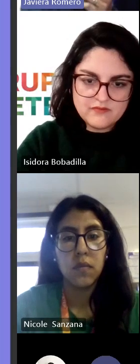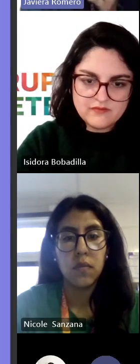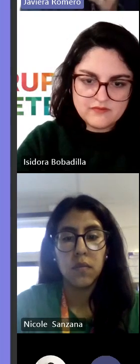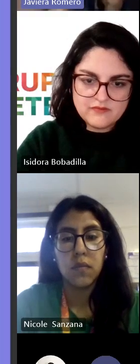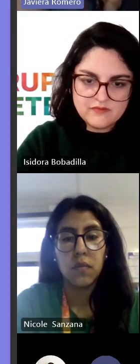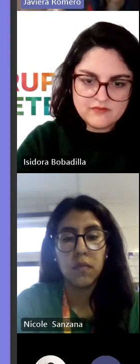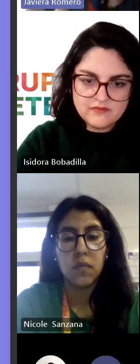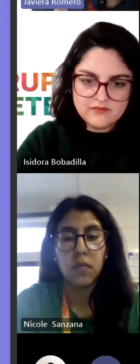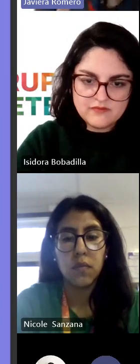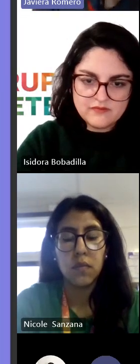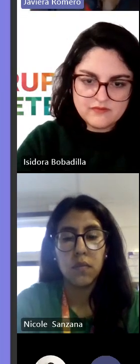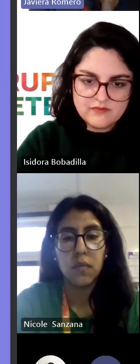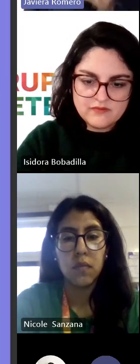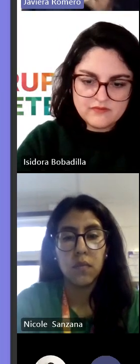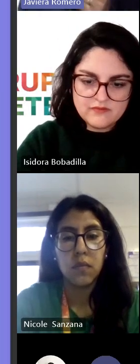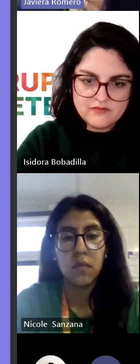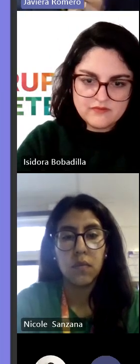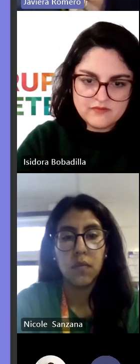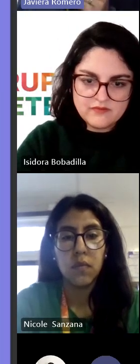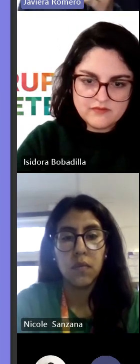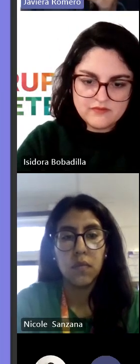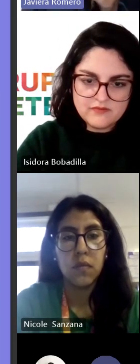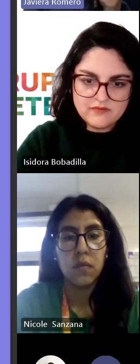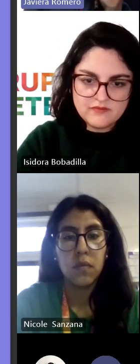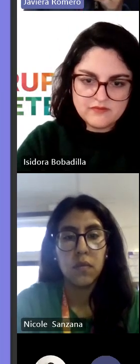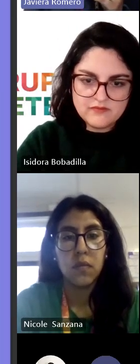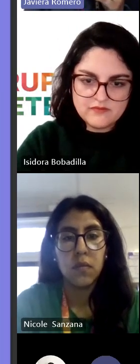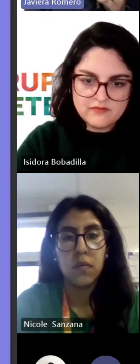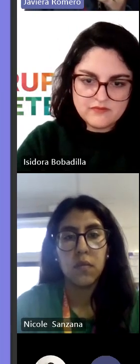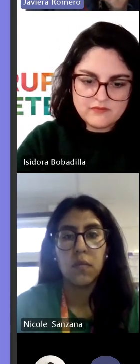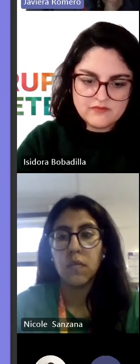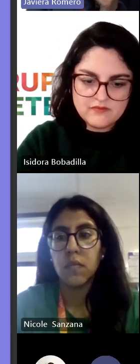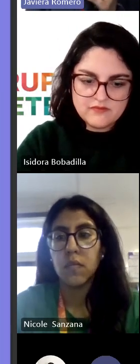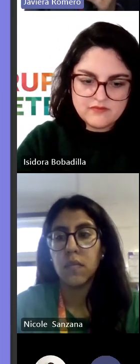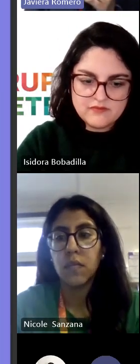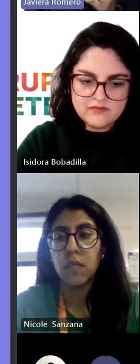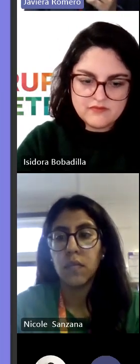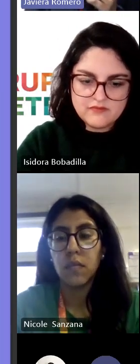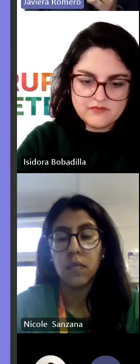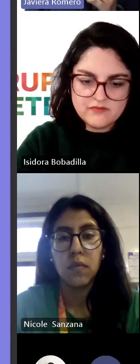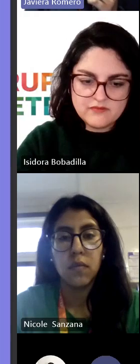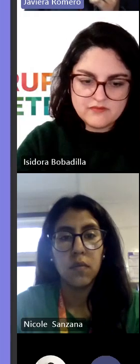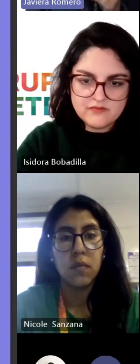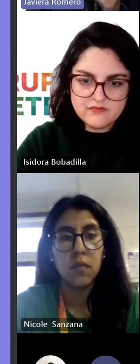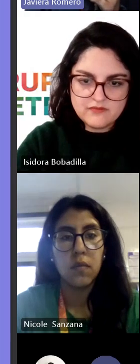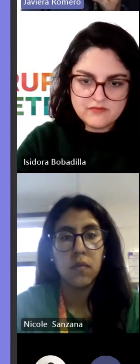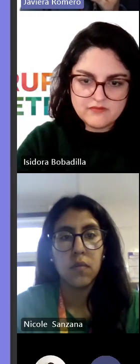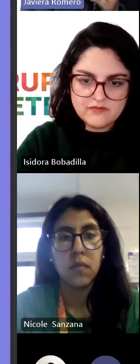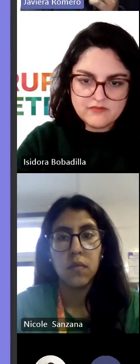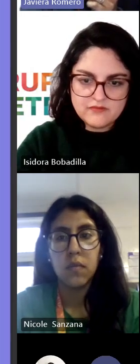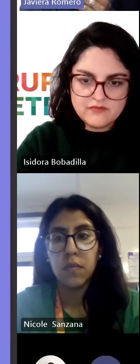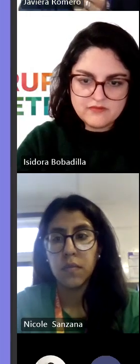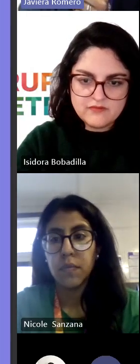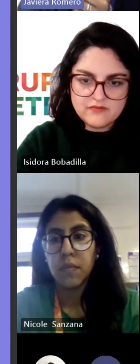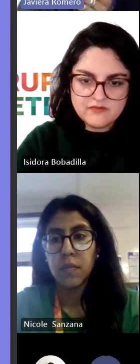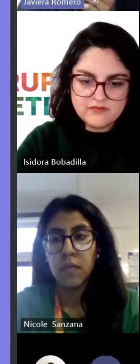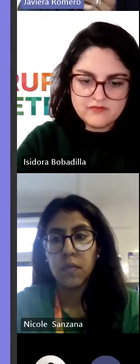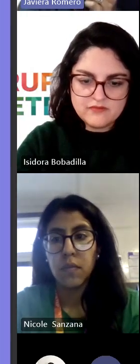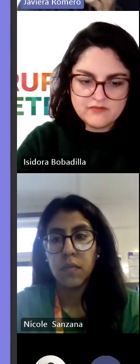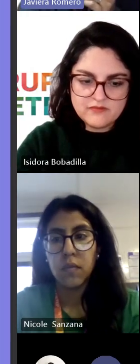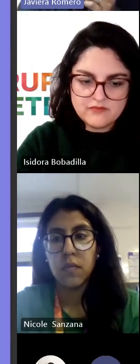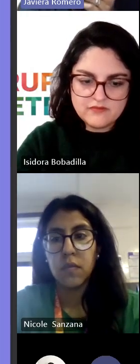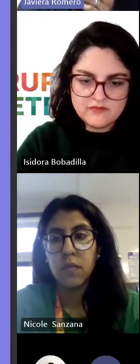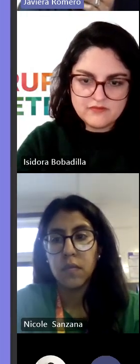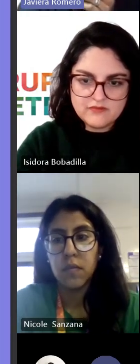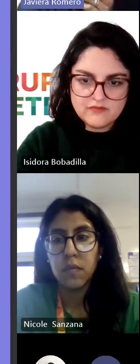importante. Antes de comenzar, le he titulado, ¿cierto? Porque muchas veces hablar sobre suicidio puede